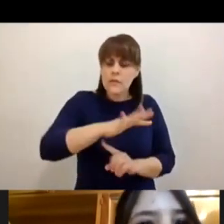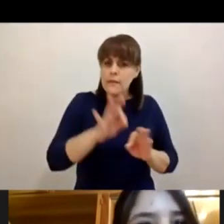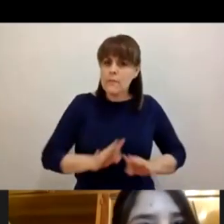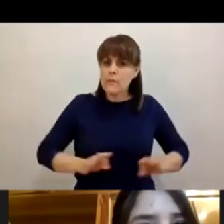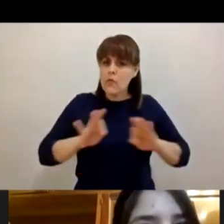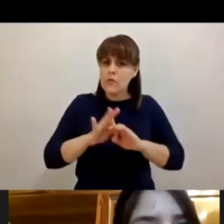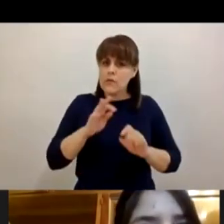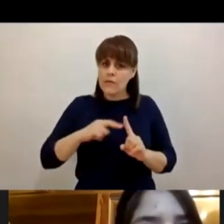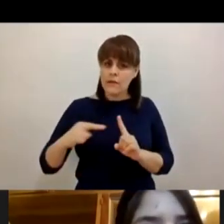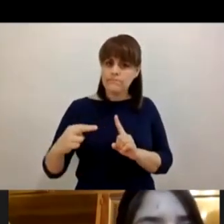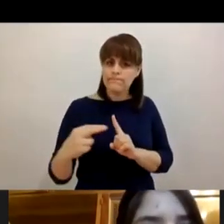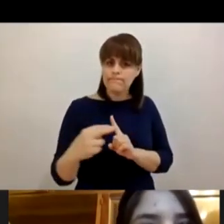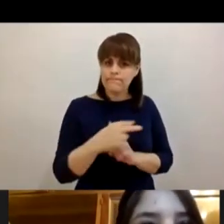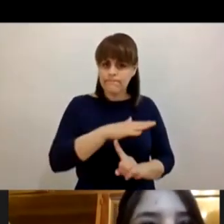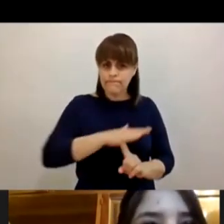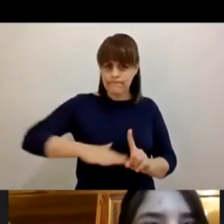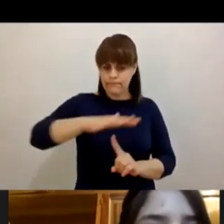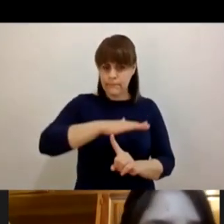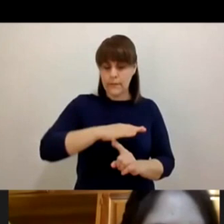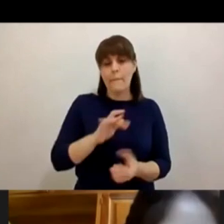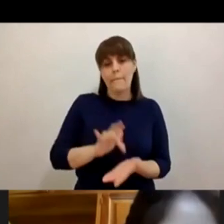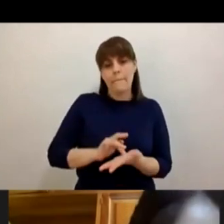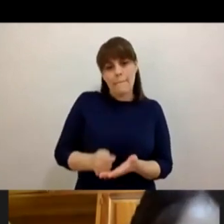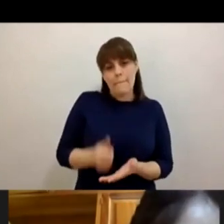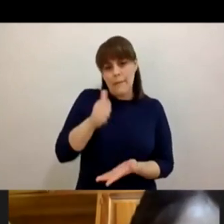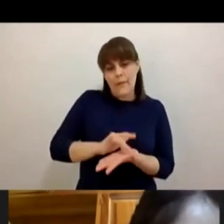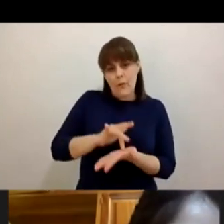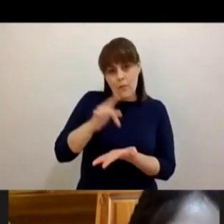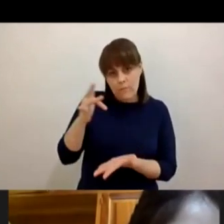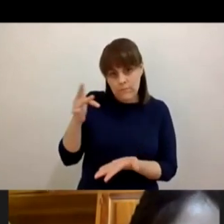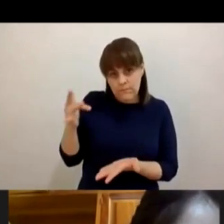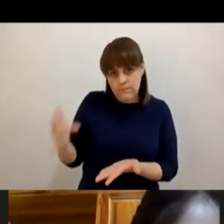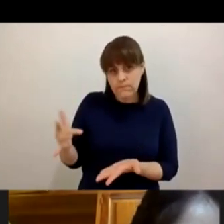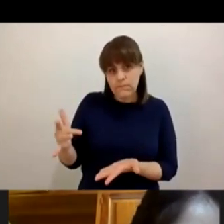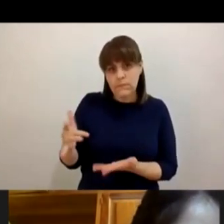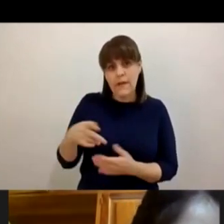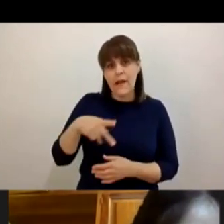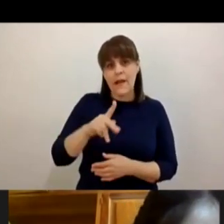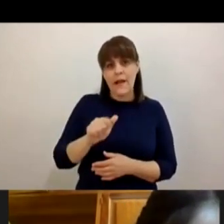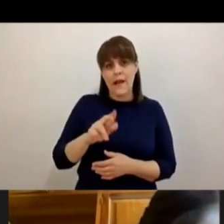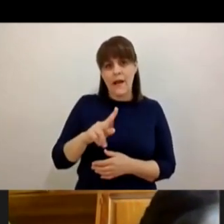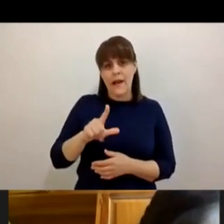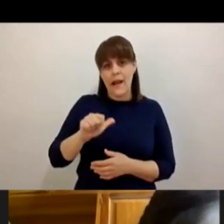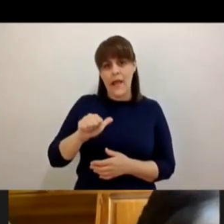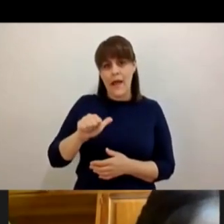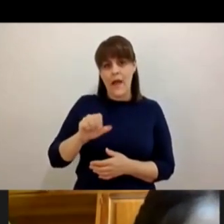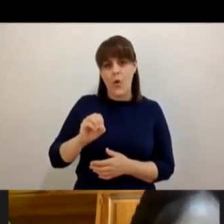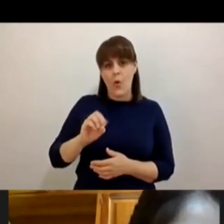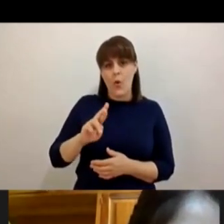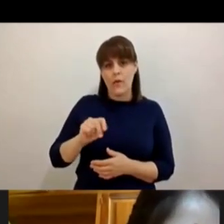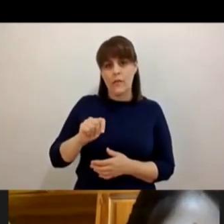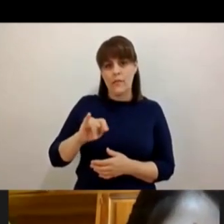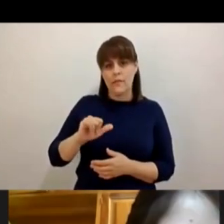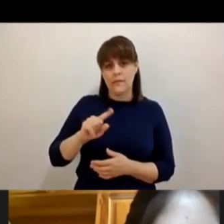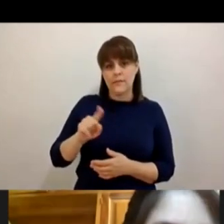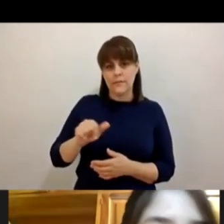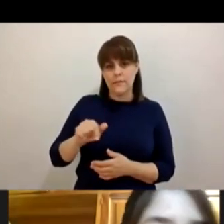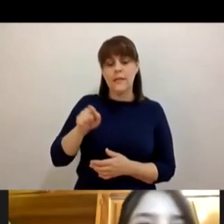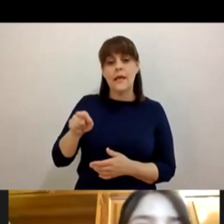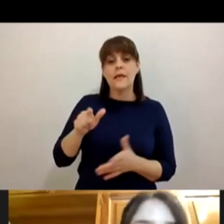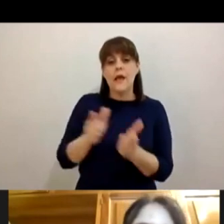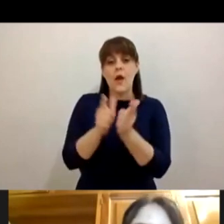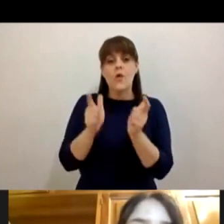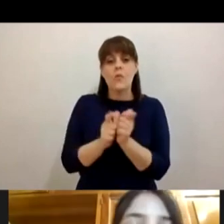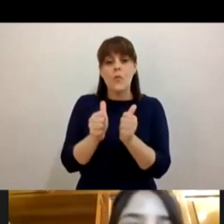tema. Entonces, antes que nada, agradecemos muchísimo, muchísimo a Carla Ortiz de Reintegra, quien nos